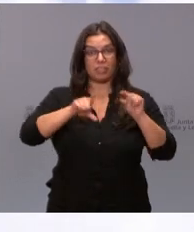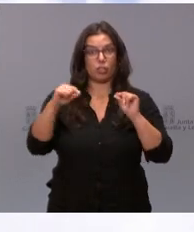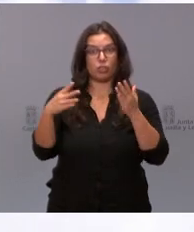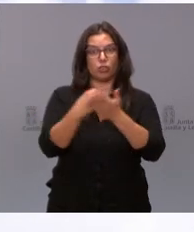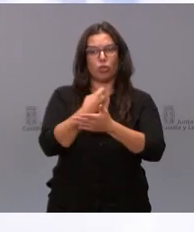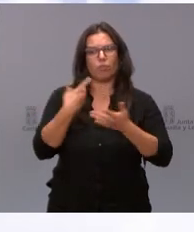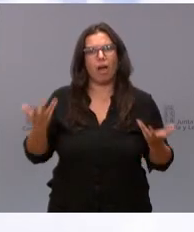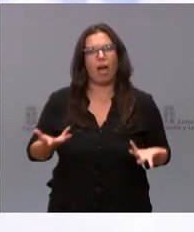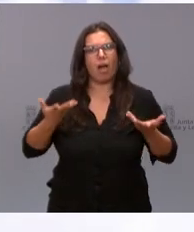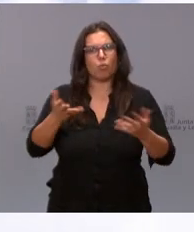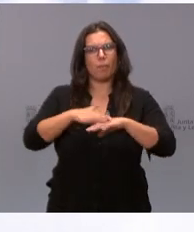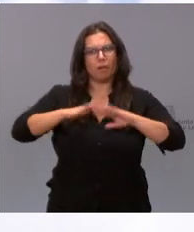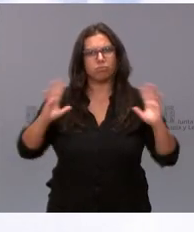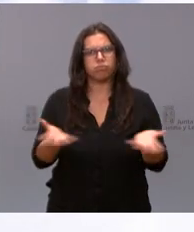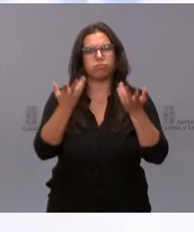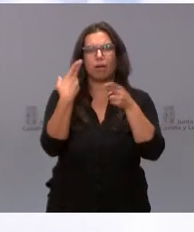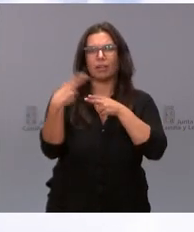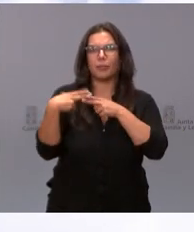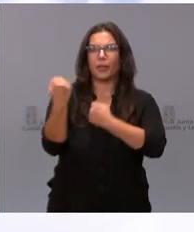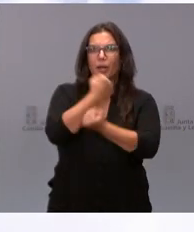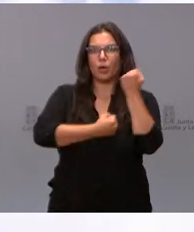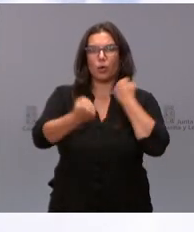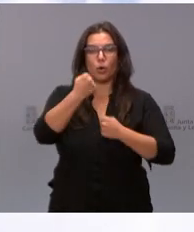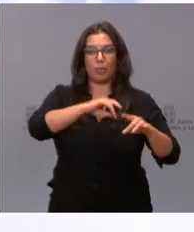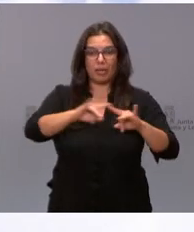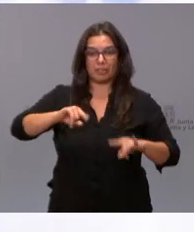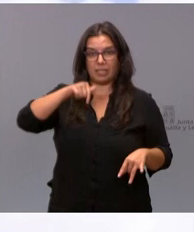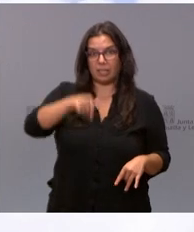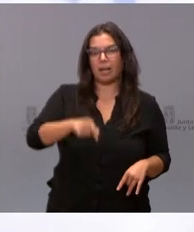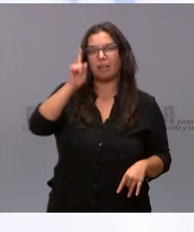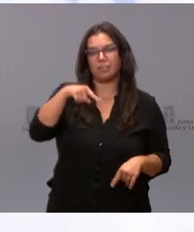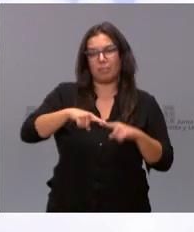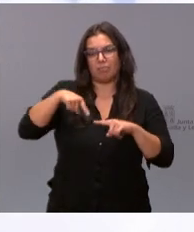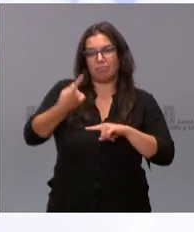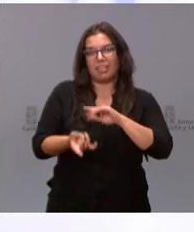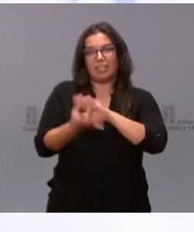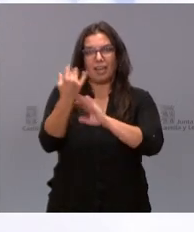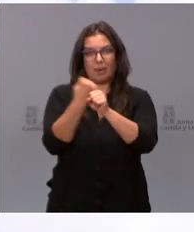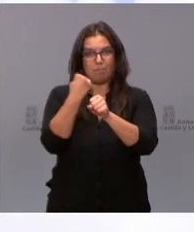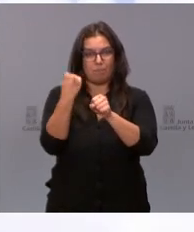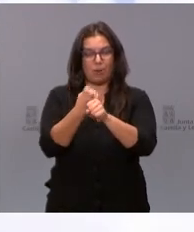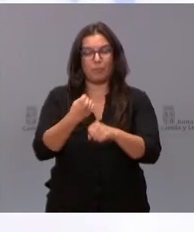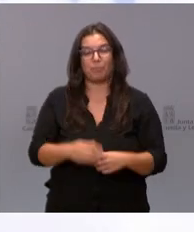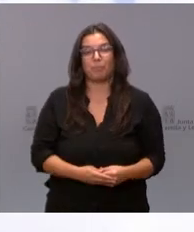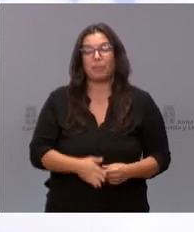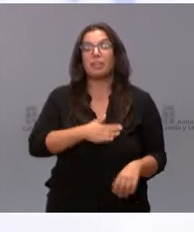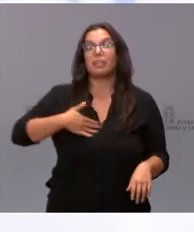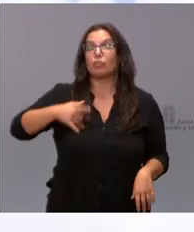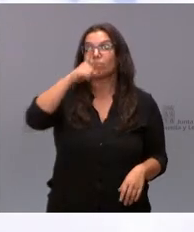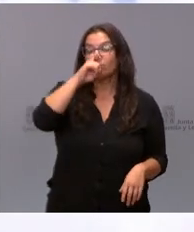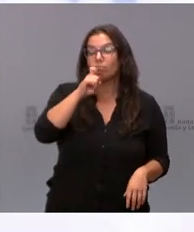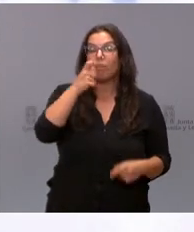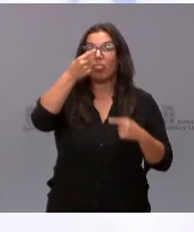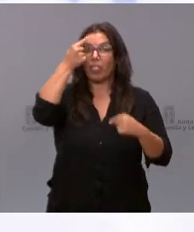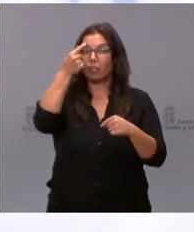a generar actividad económica en nuestra tierra y a crear empleo quiero recordar que los datos del paro